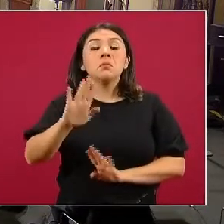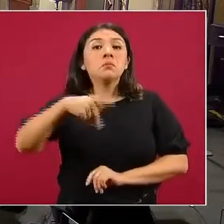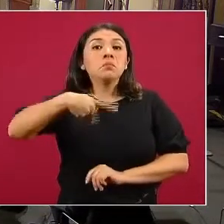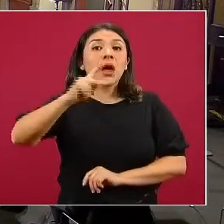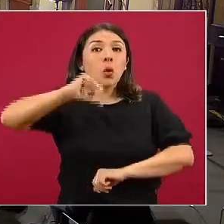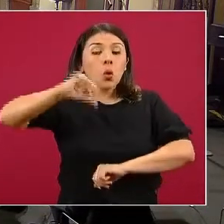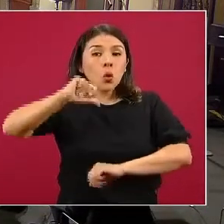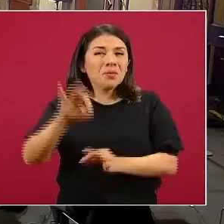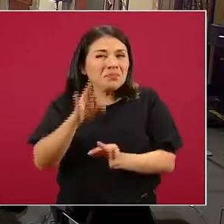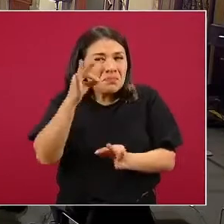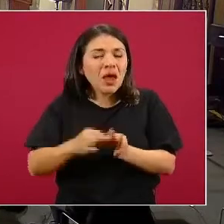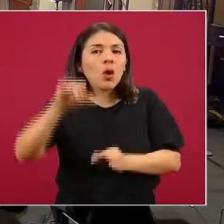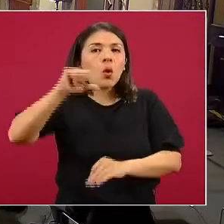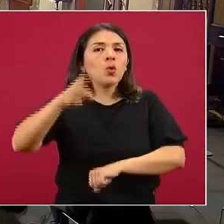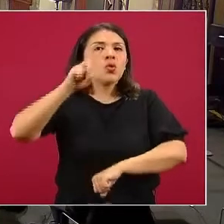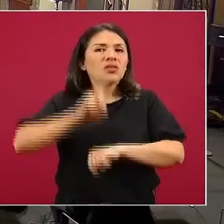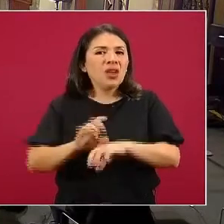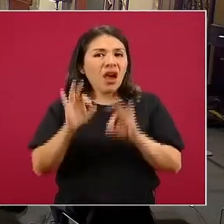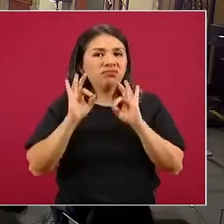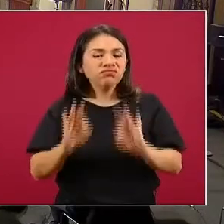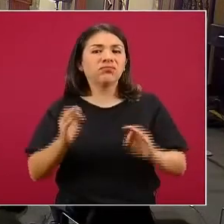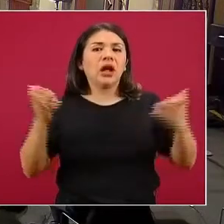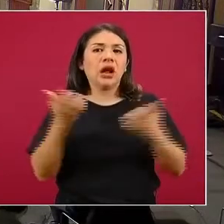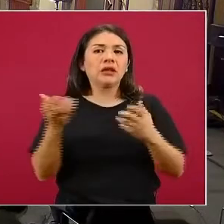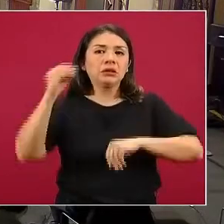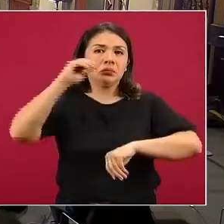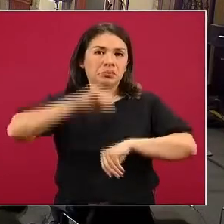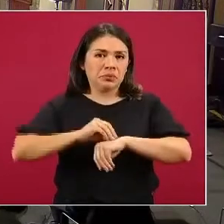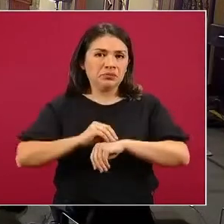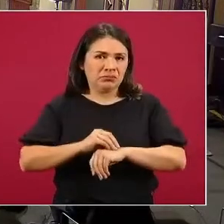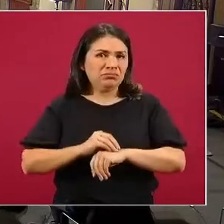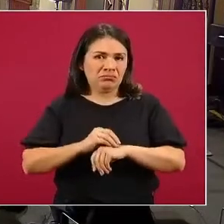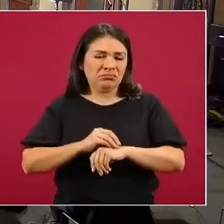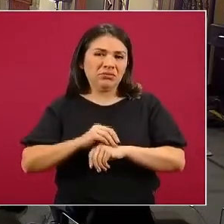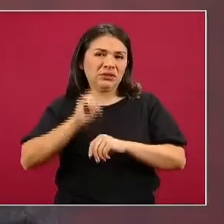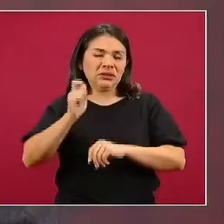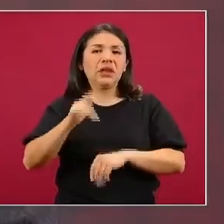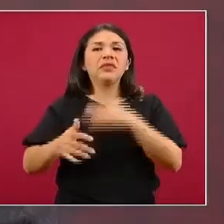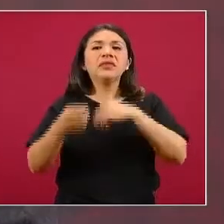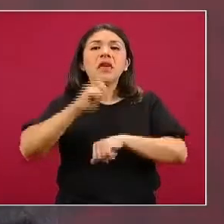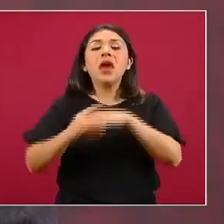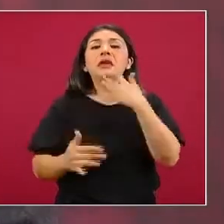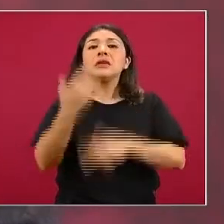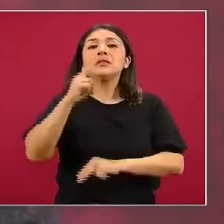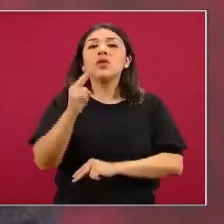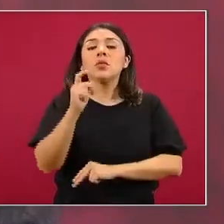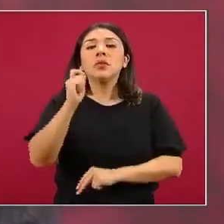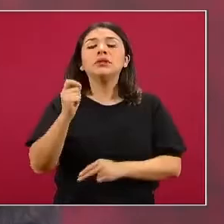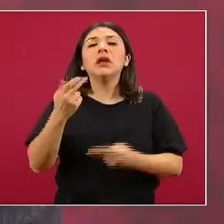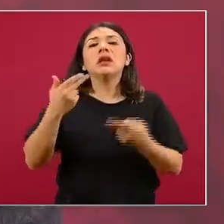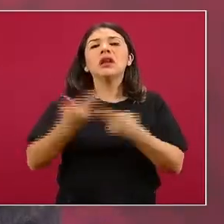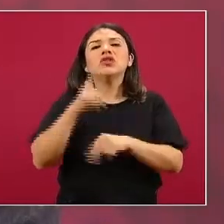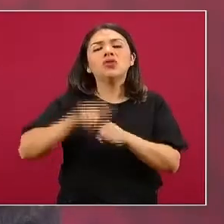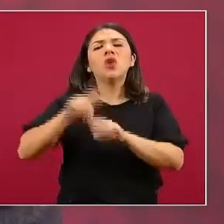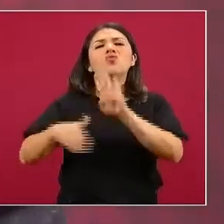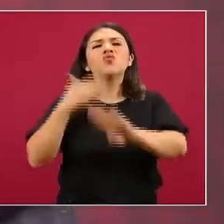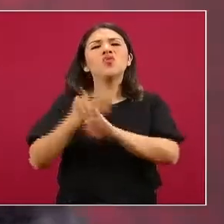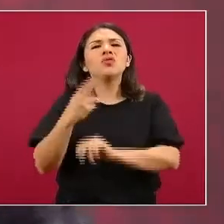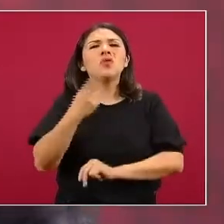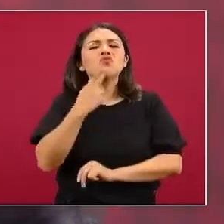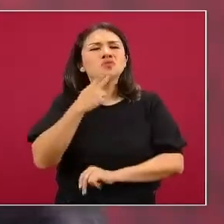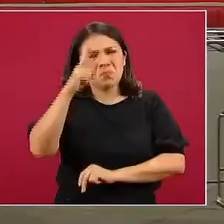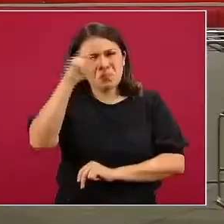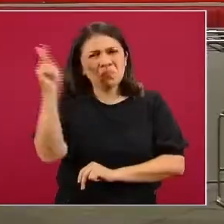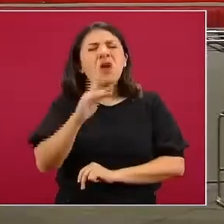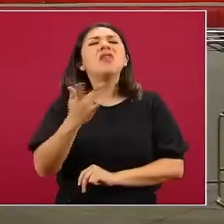hoy es exactamente el día que se celebra, que corresponde, el 15 de noviembre, es el Día Nacional contra el Consumo Excesivo de